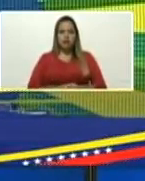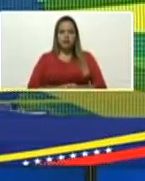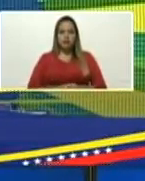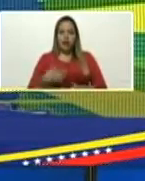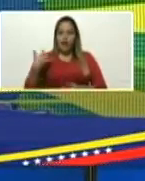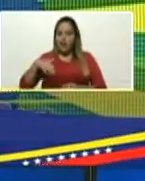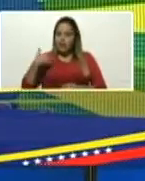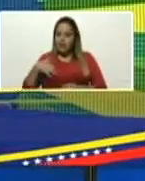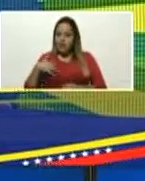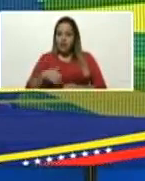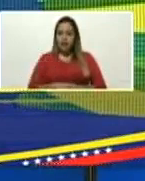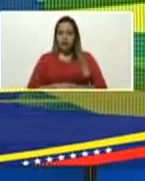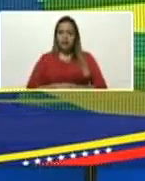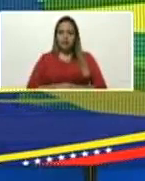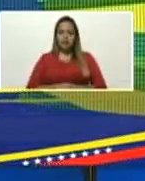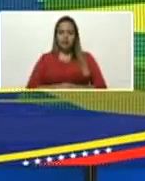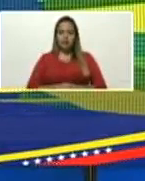Argentina,